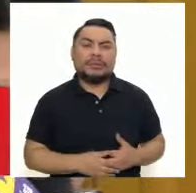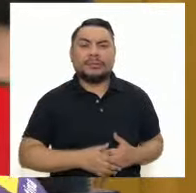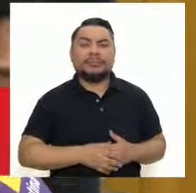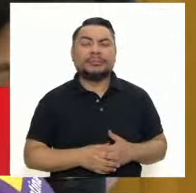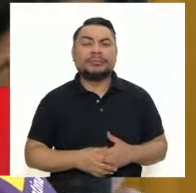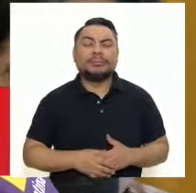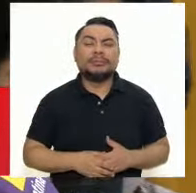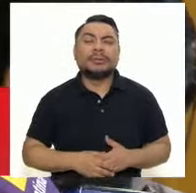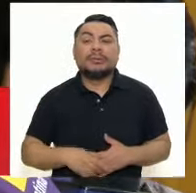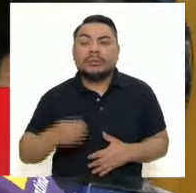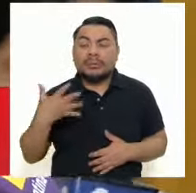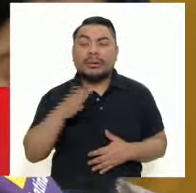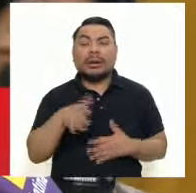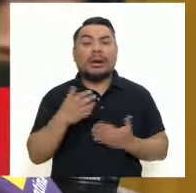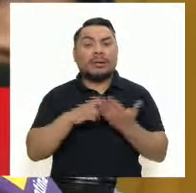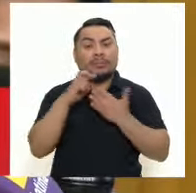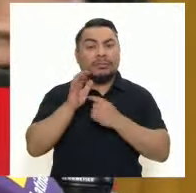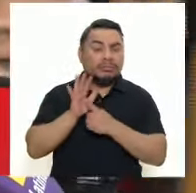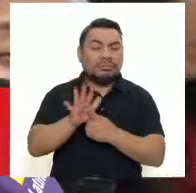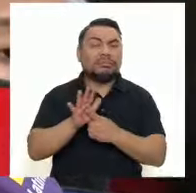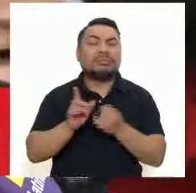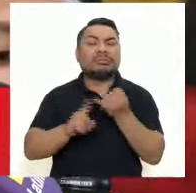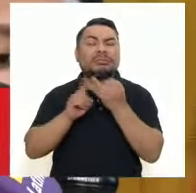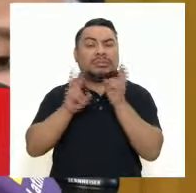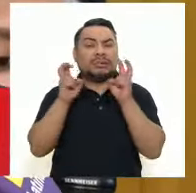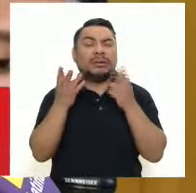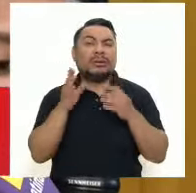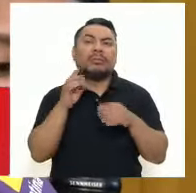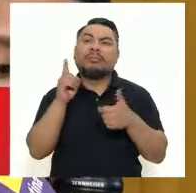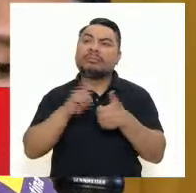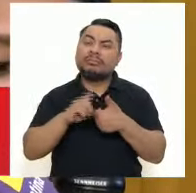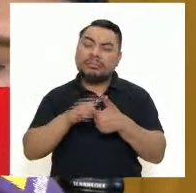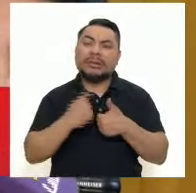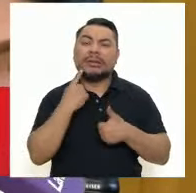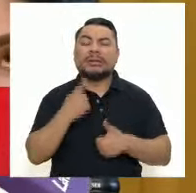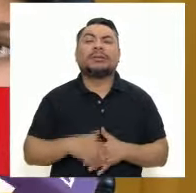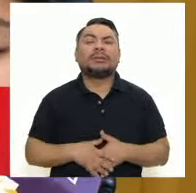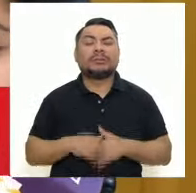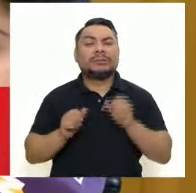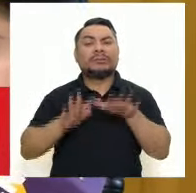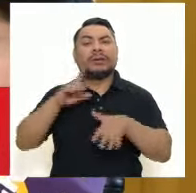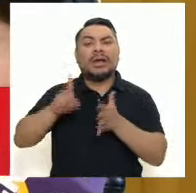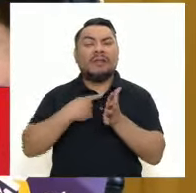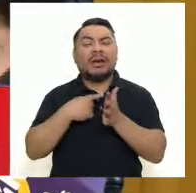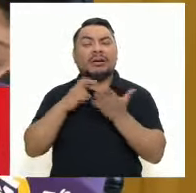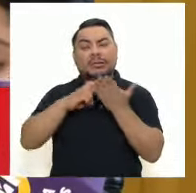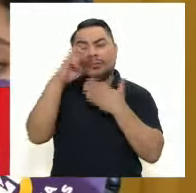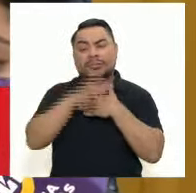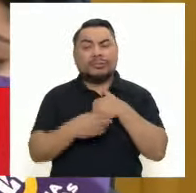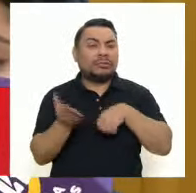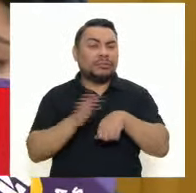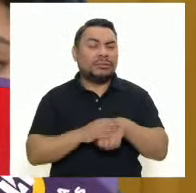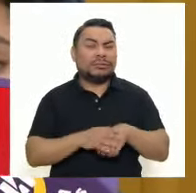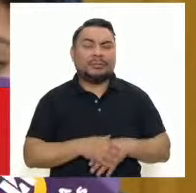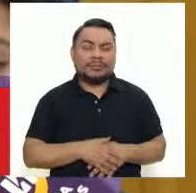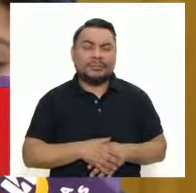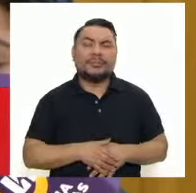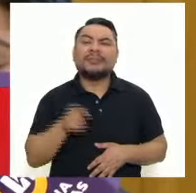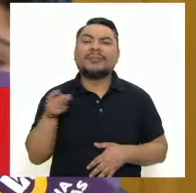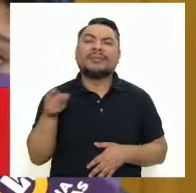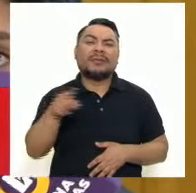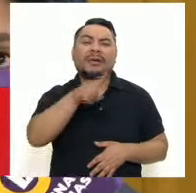mencionaba y hay se presentan proyectos de diverso respecto primero un 15to proyecto relacionado a el tema la consulta